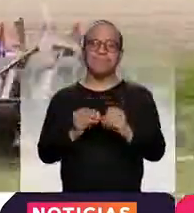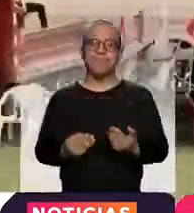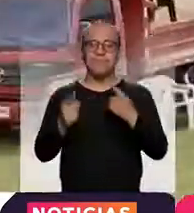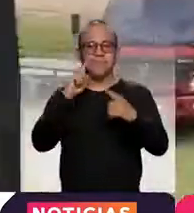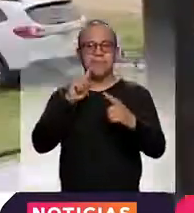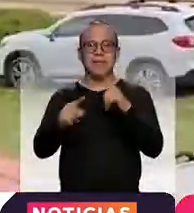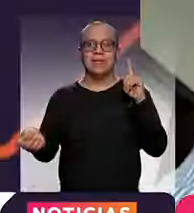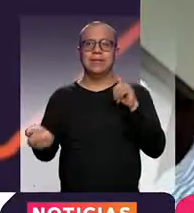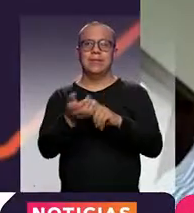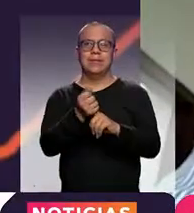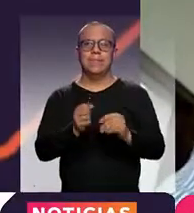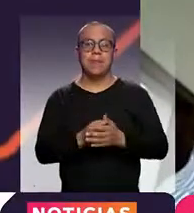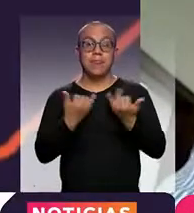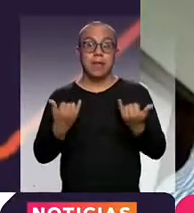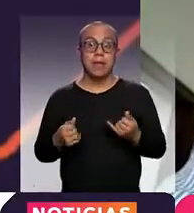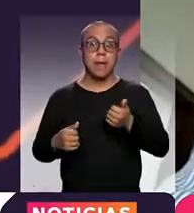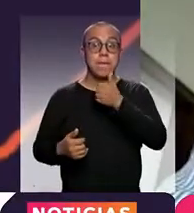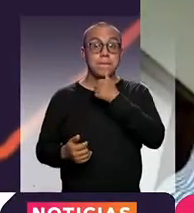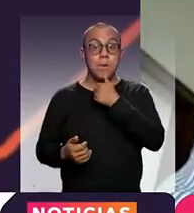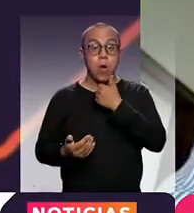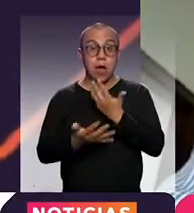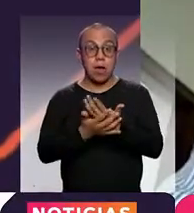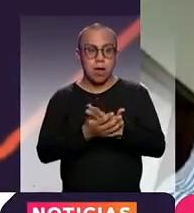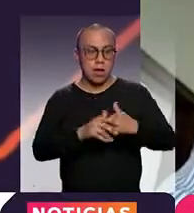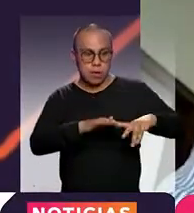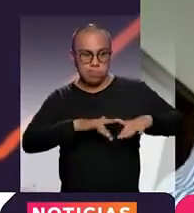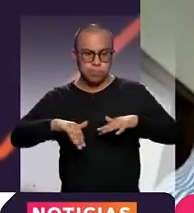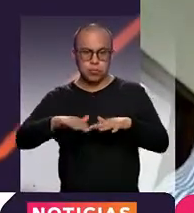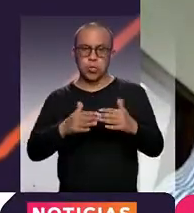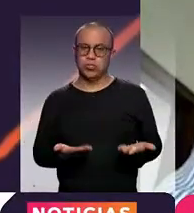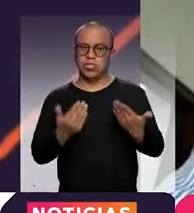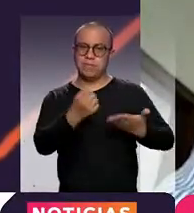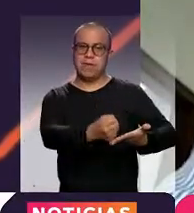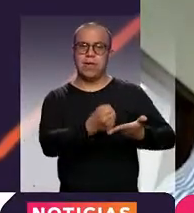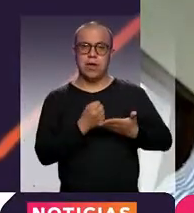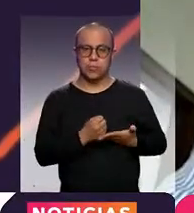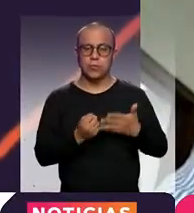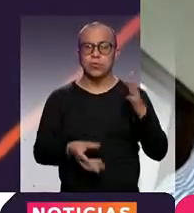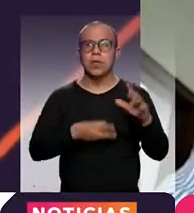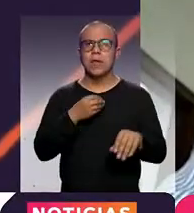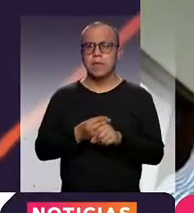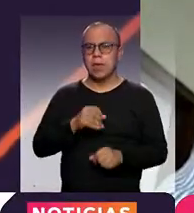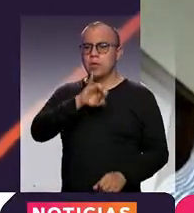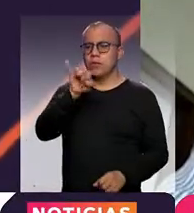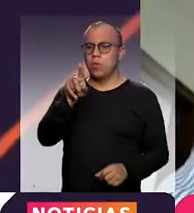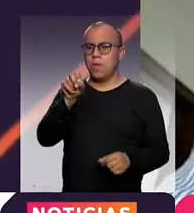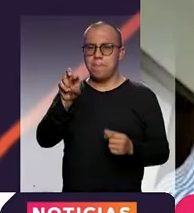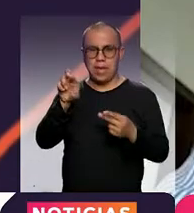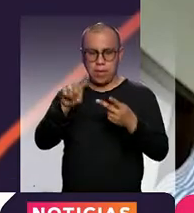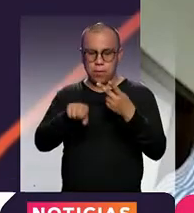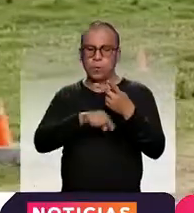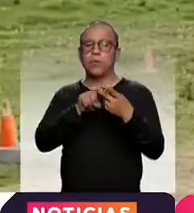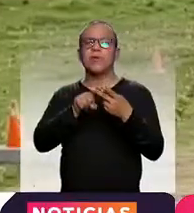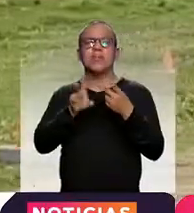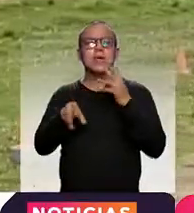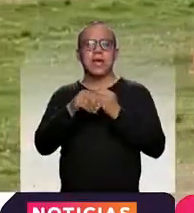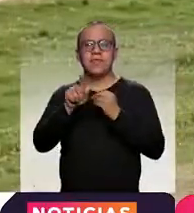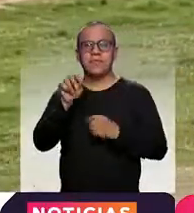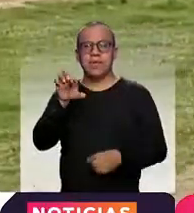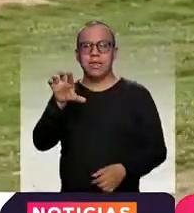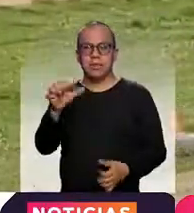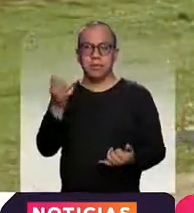de la victoria. La pista mojada me beneficia mucho y también a Juan Pablo y a